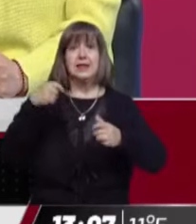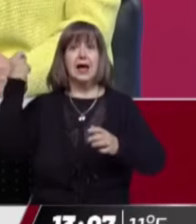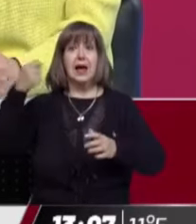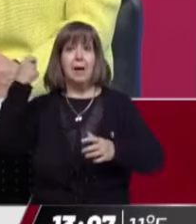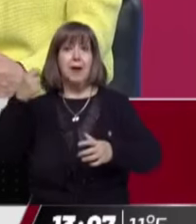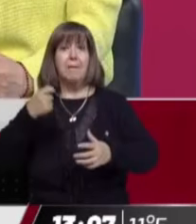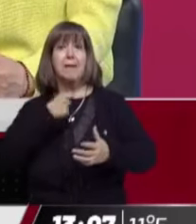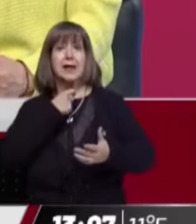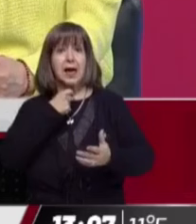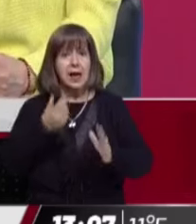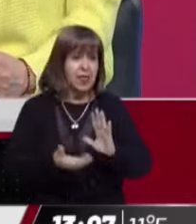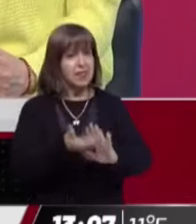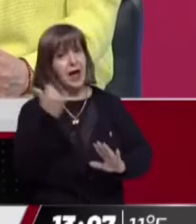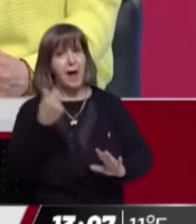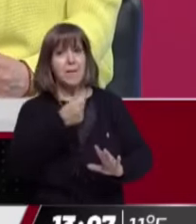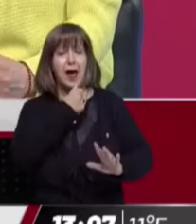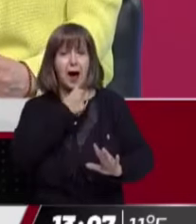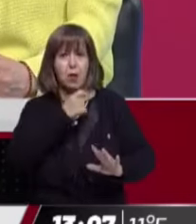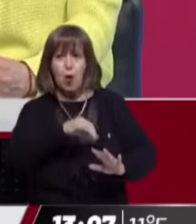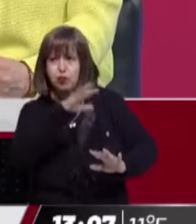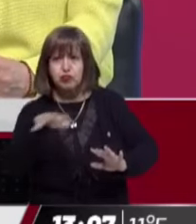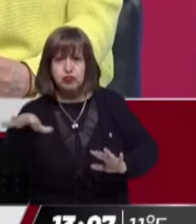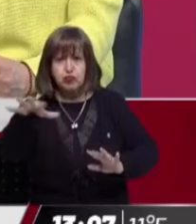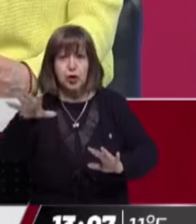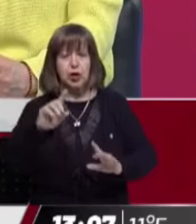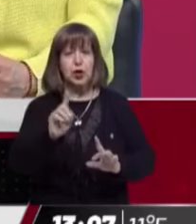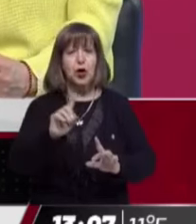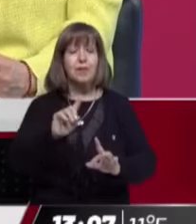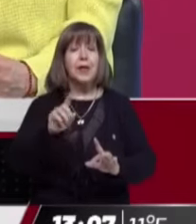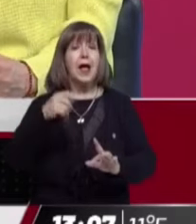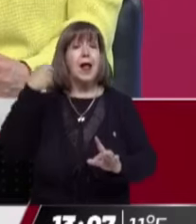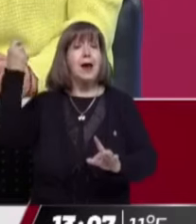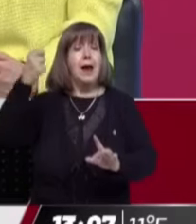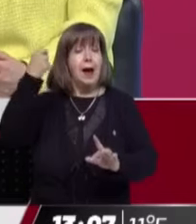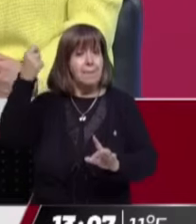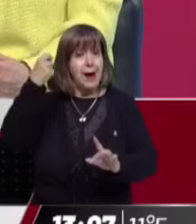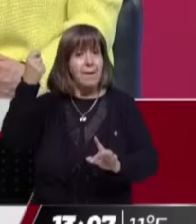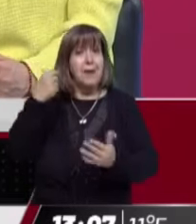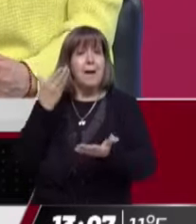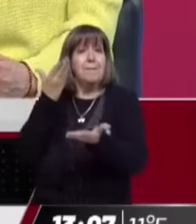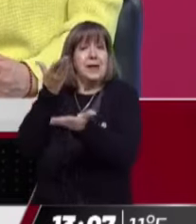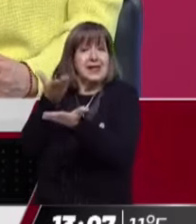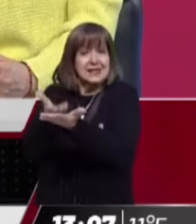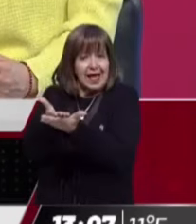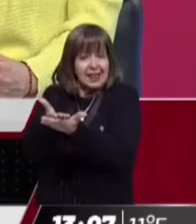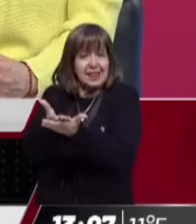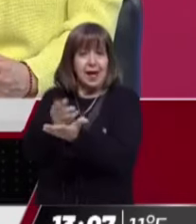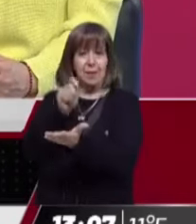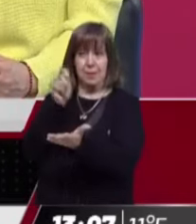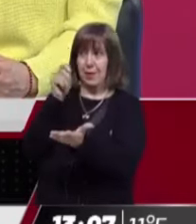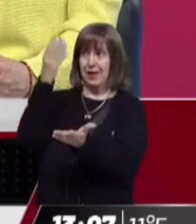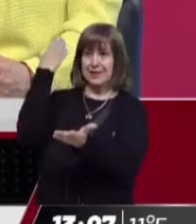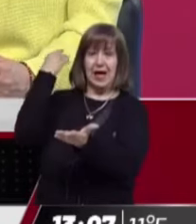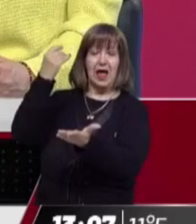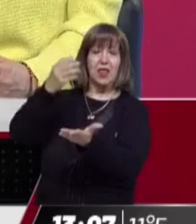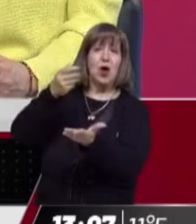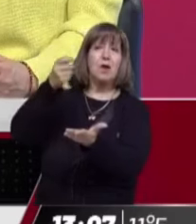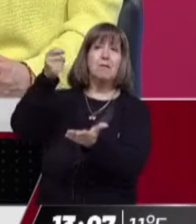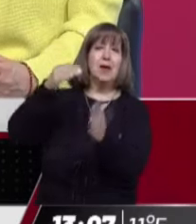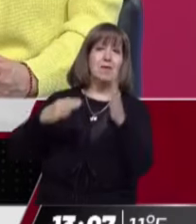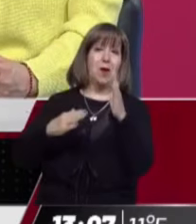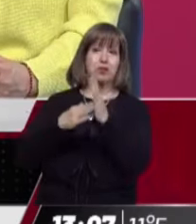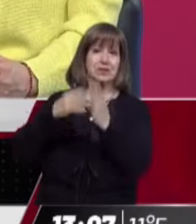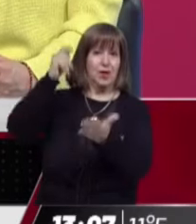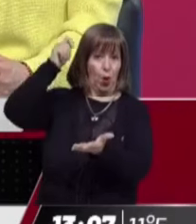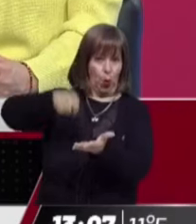Pampa pretende un mayor caudal. Lo que la Pampa ha hecho en su presentación del mes pasado ante la Corte Suprema de